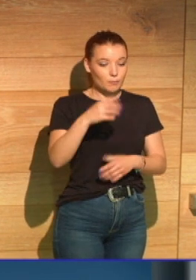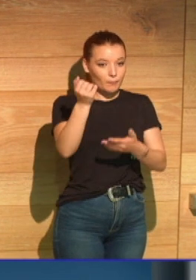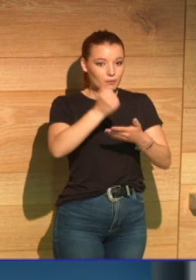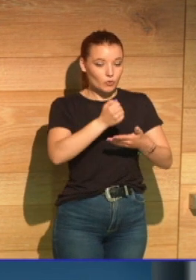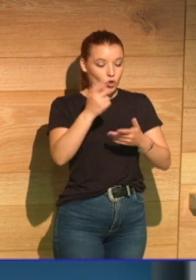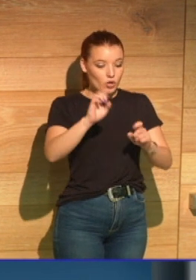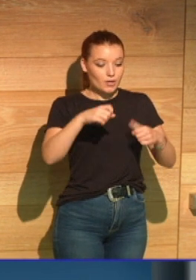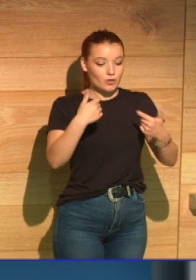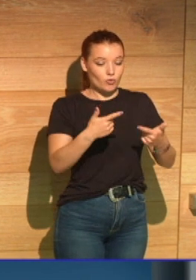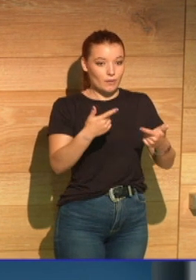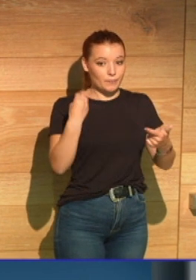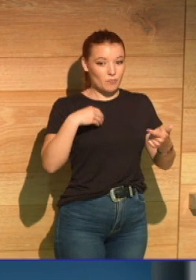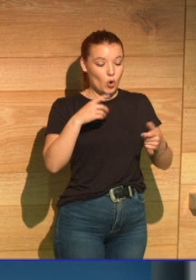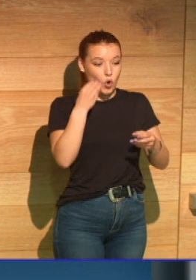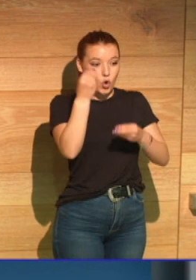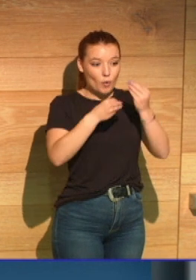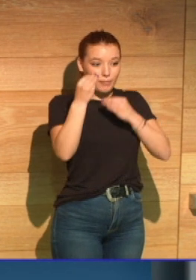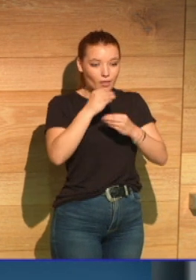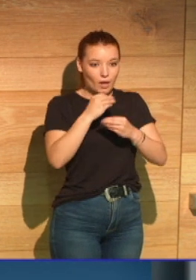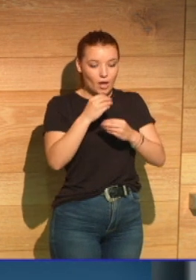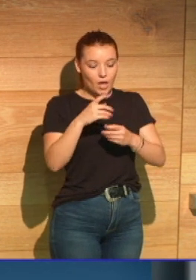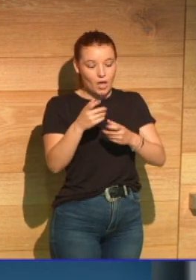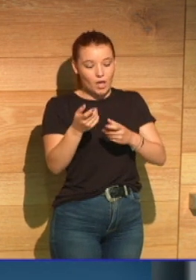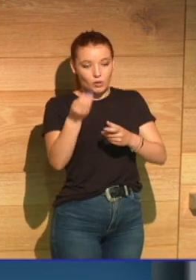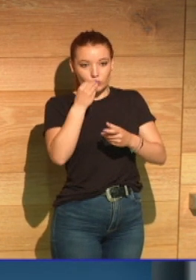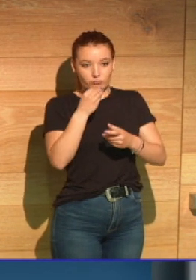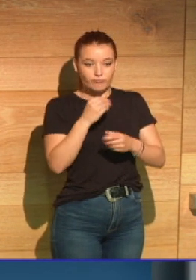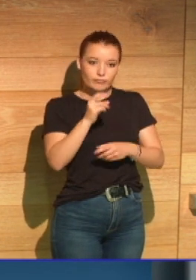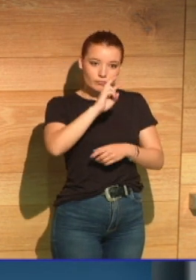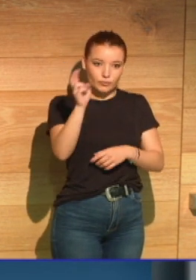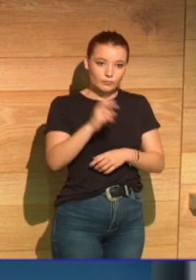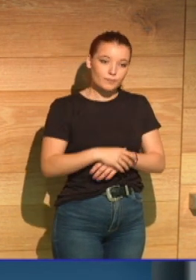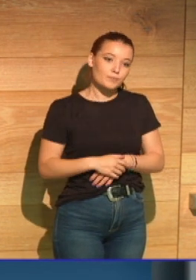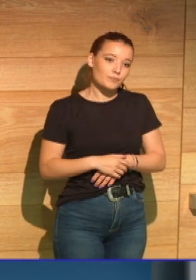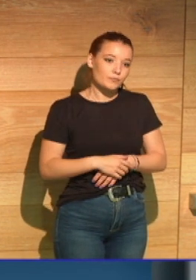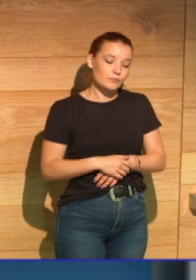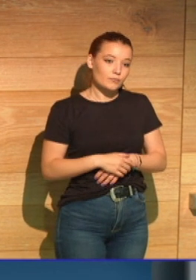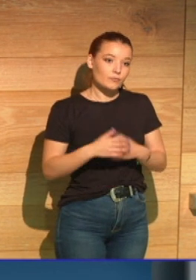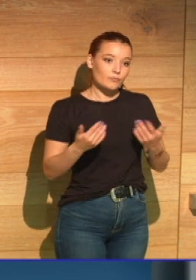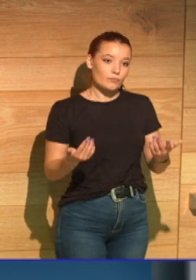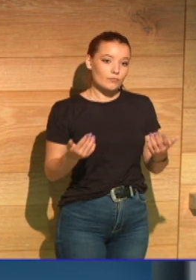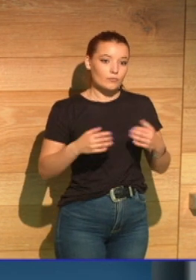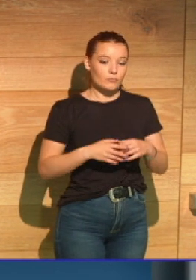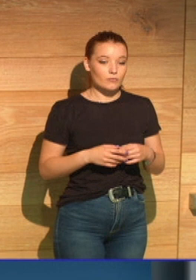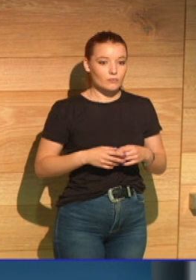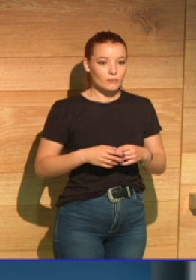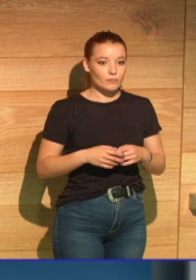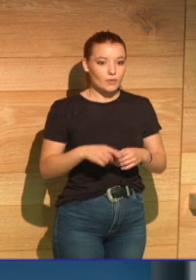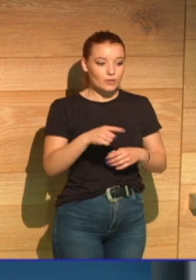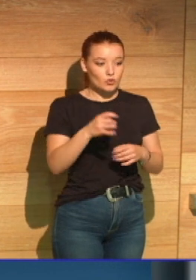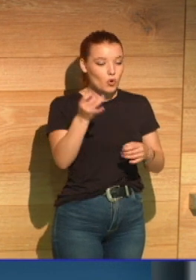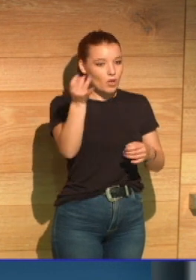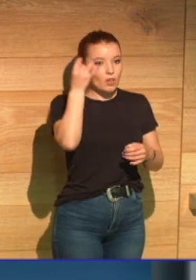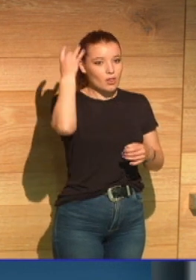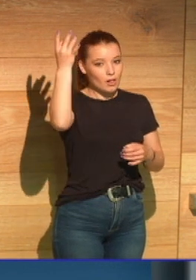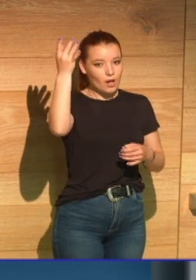la comida y el consumo. Y ahí invitar a esos agricultores y tener abierto en la calle y además proponerlo durante este espacio es un ejercicio que